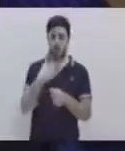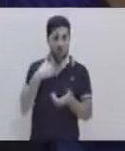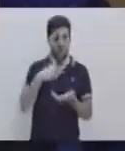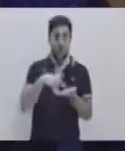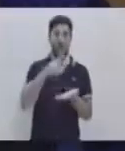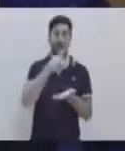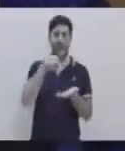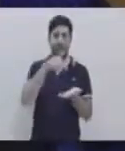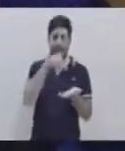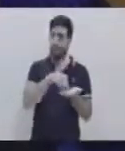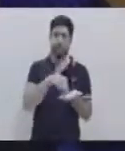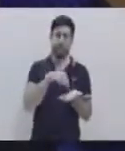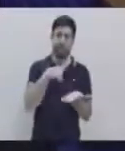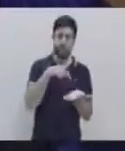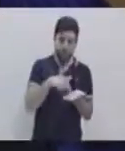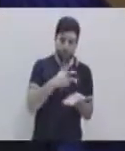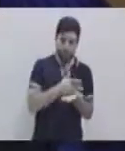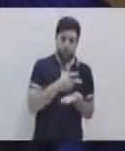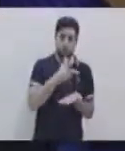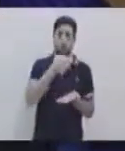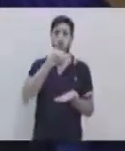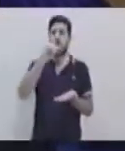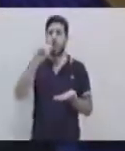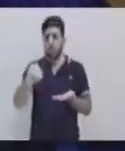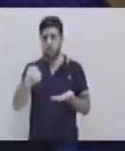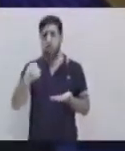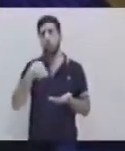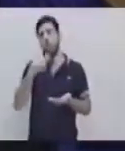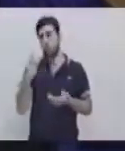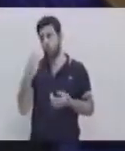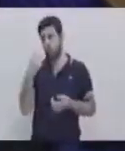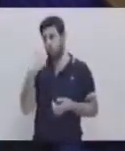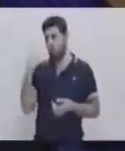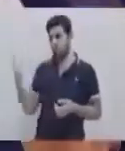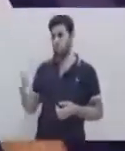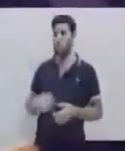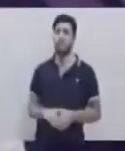del país y para ello vamos a preparar nuestra mochila.